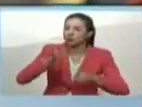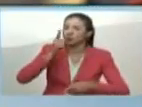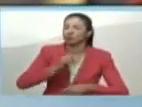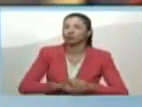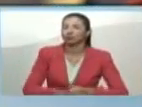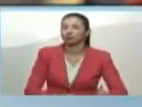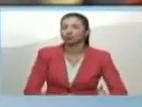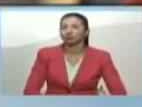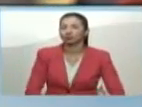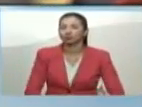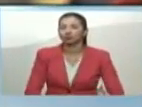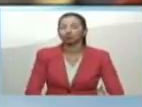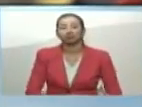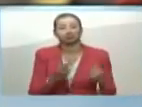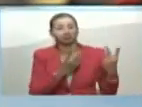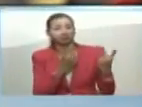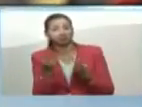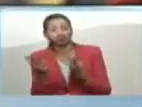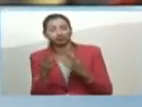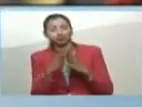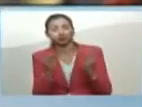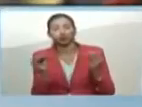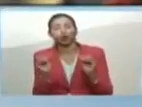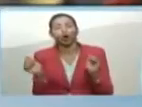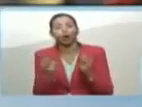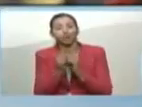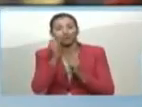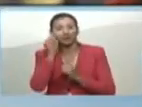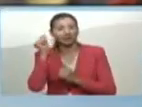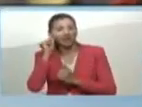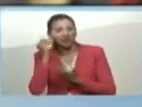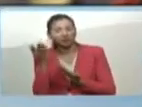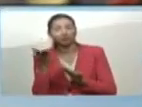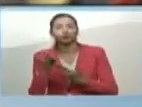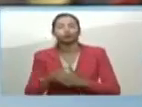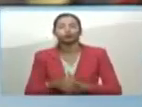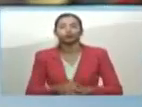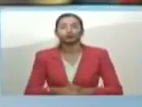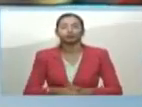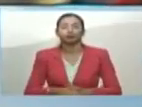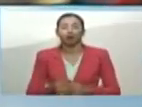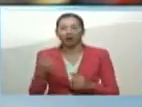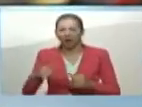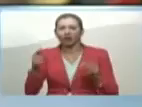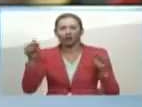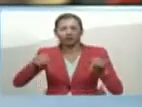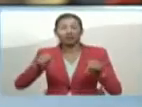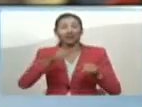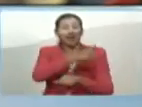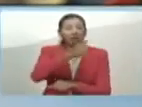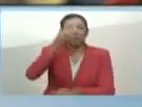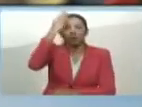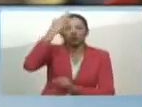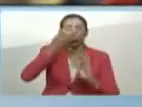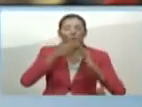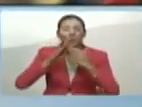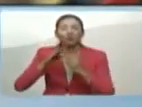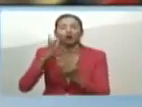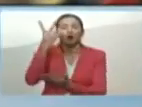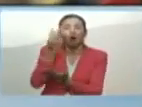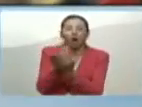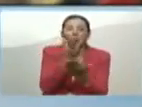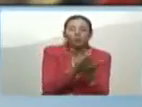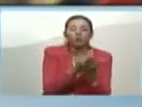es la invitación que le hacemos a todos los compañeros presentes, de que cada consejo comunal, cada comuna, cada